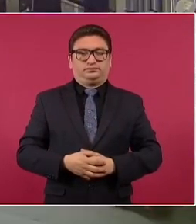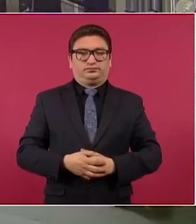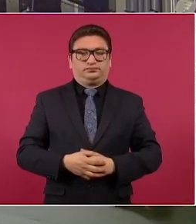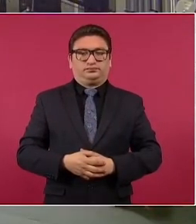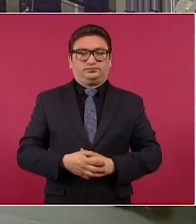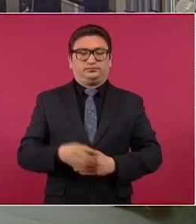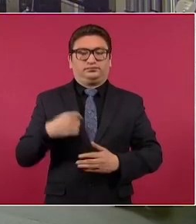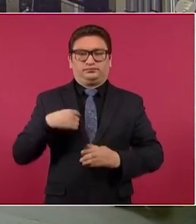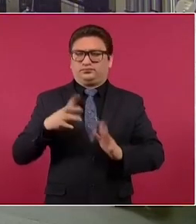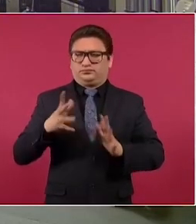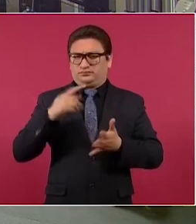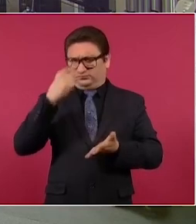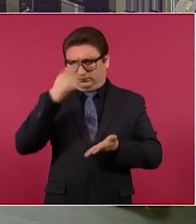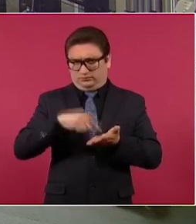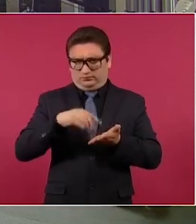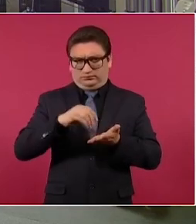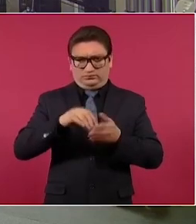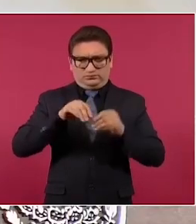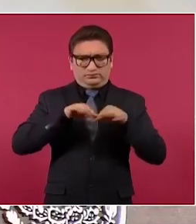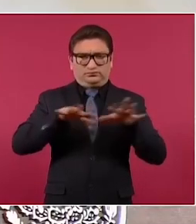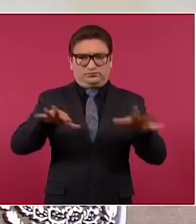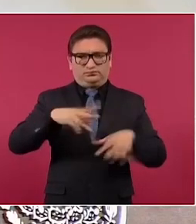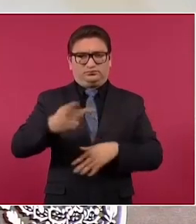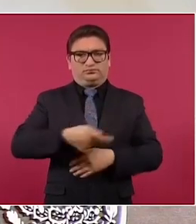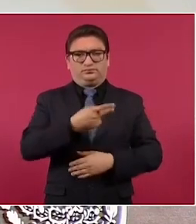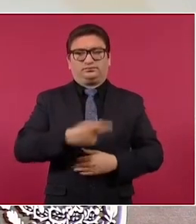Pues es que yo creo que ya se publicó. A ver, pregunta.